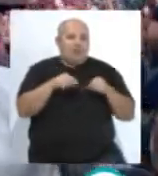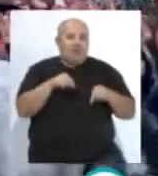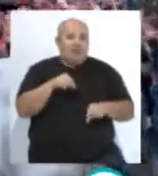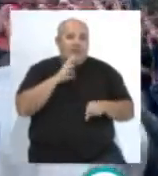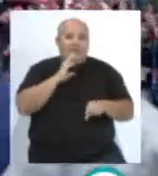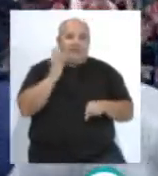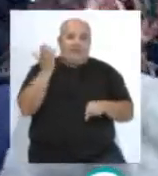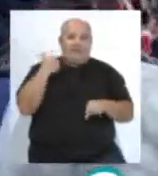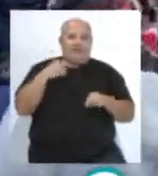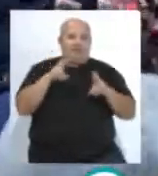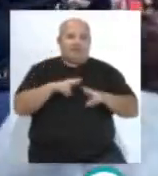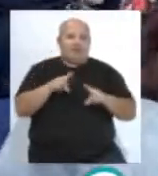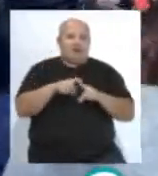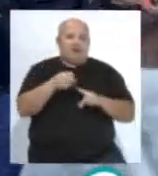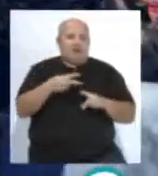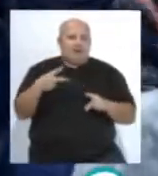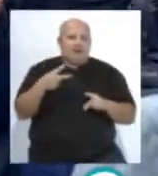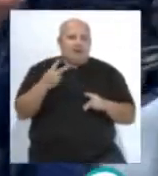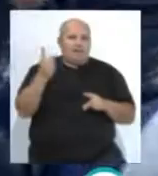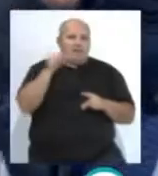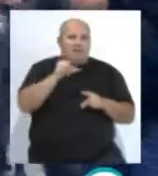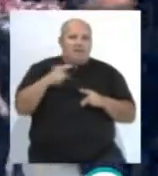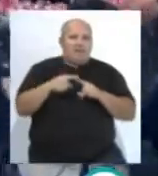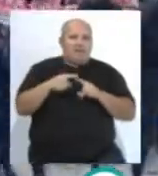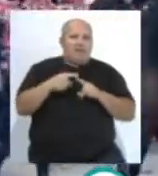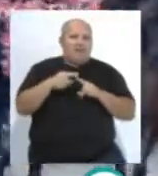se volviera a repetir al menos el resultado de la semana anterior,